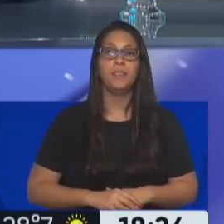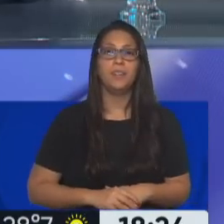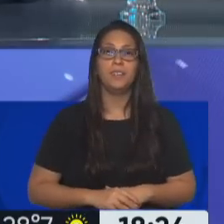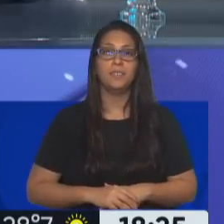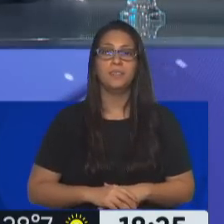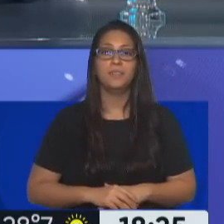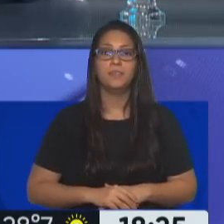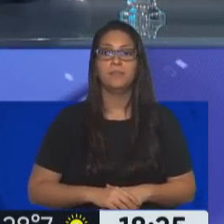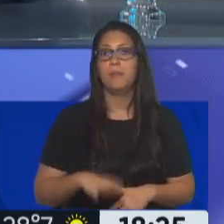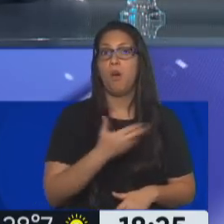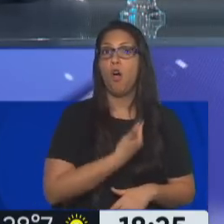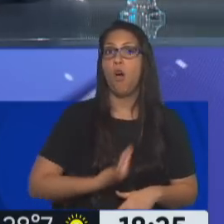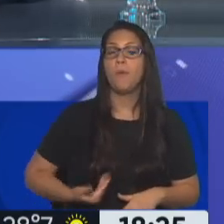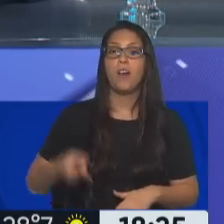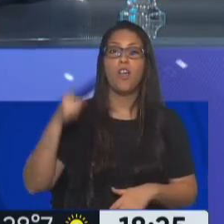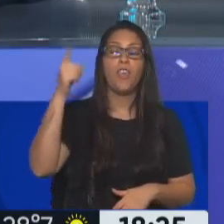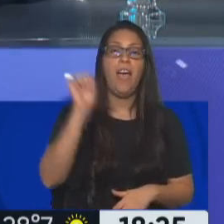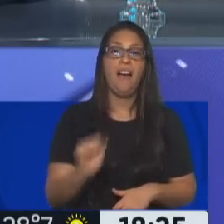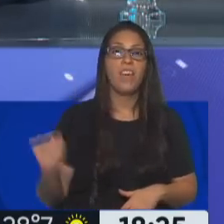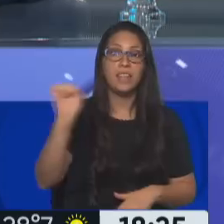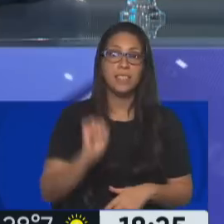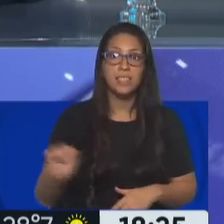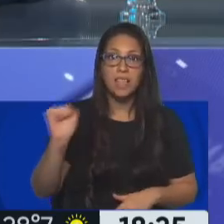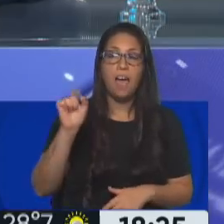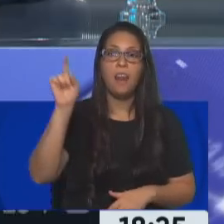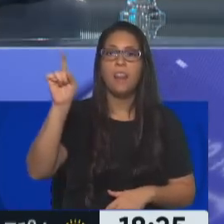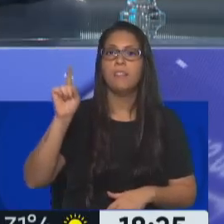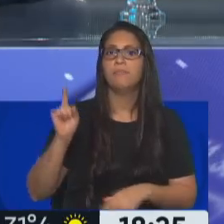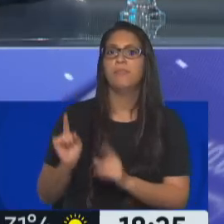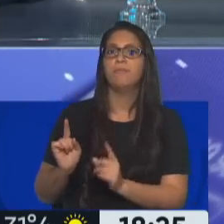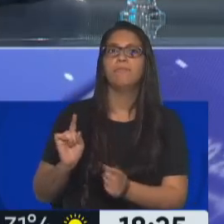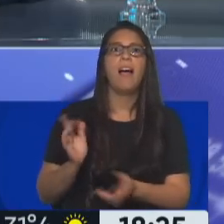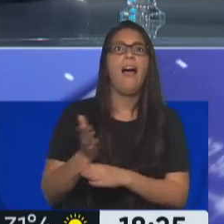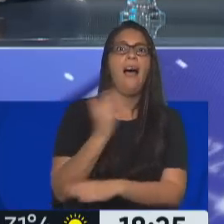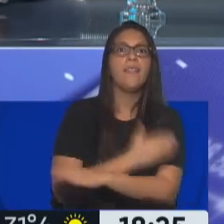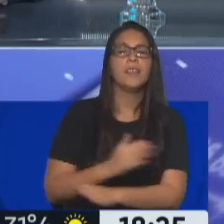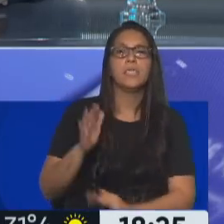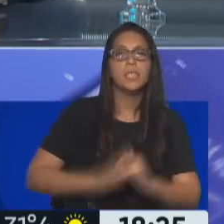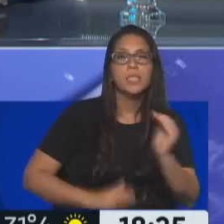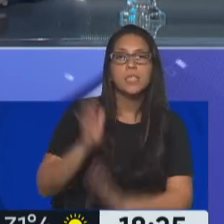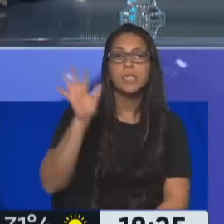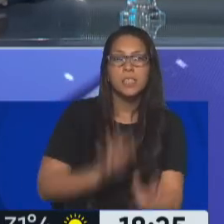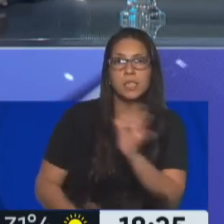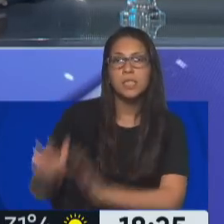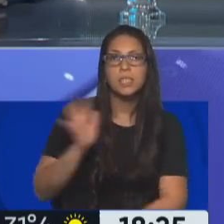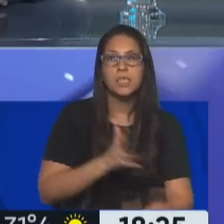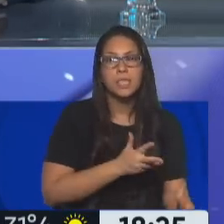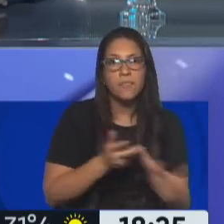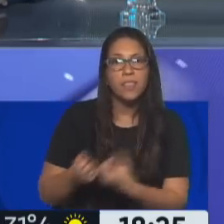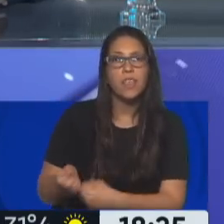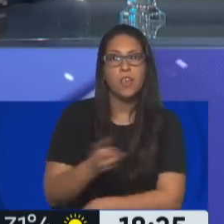del gobierno afgano sostenido, construido, entrenado en cuanto a las fuerzas de